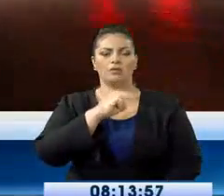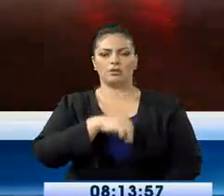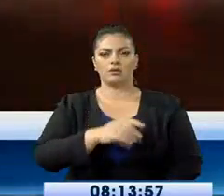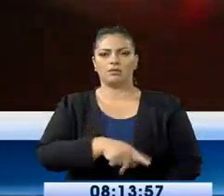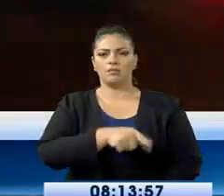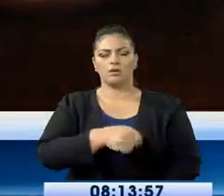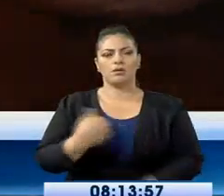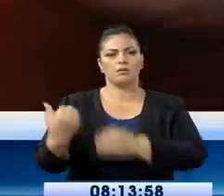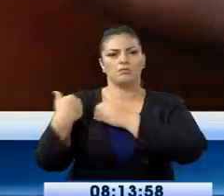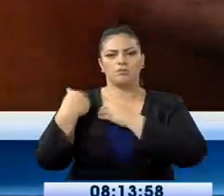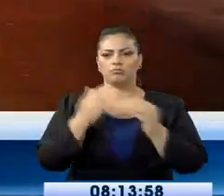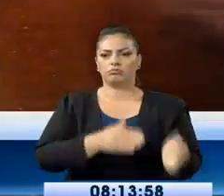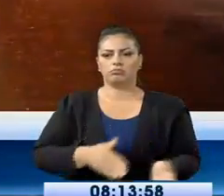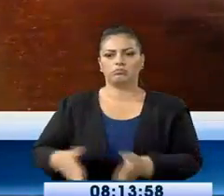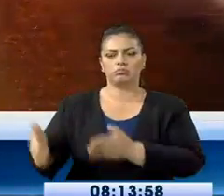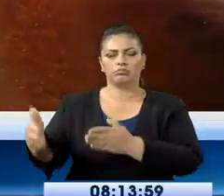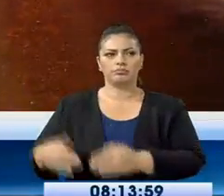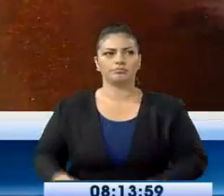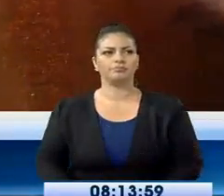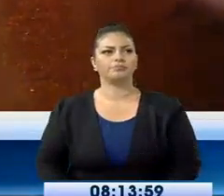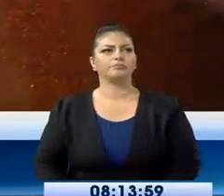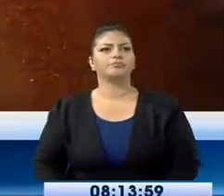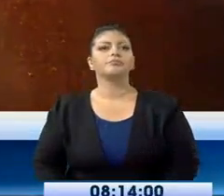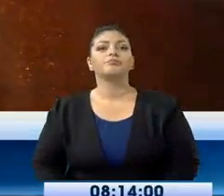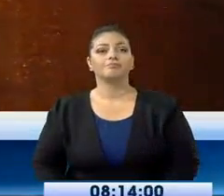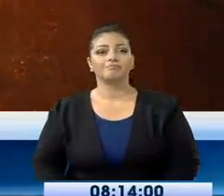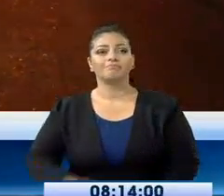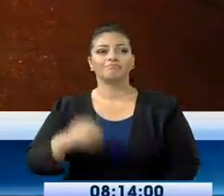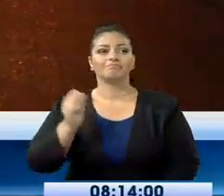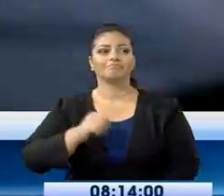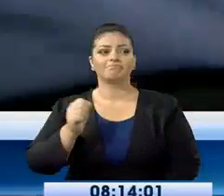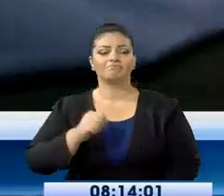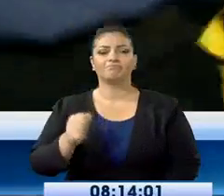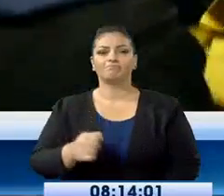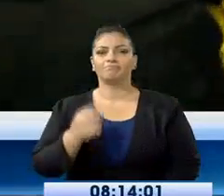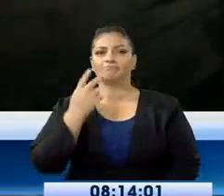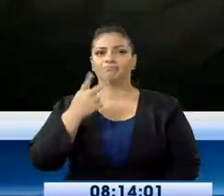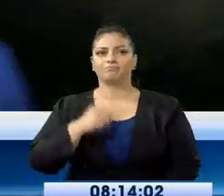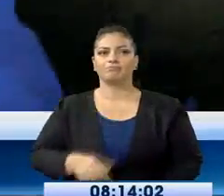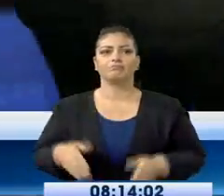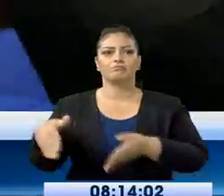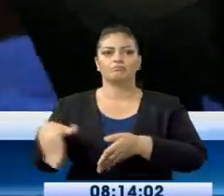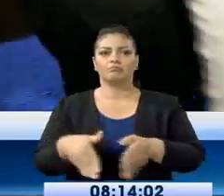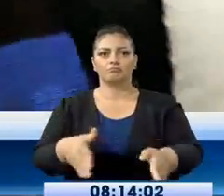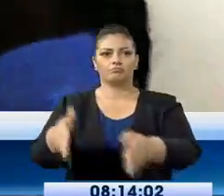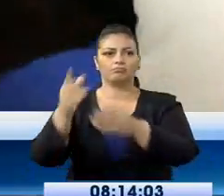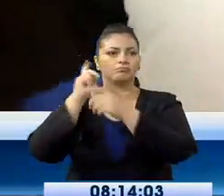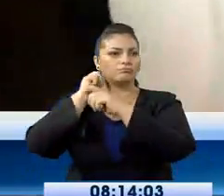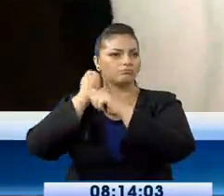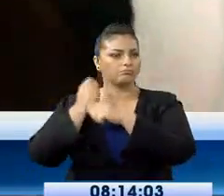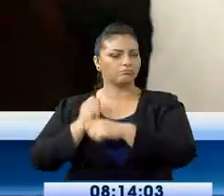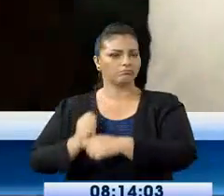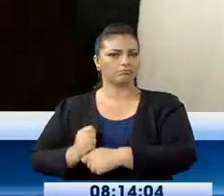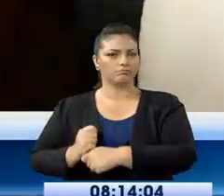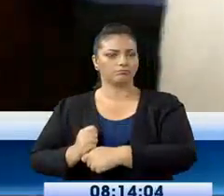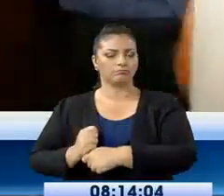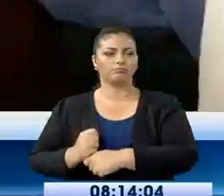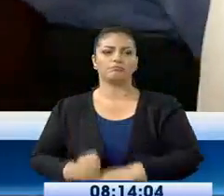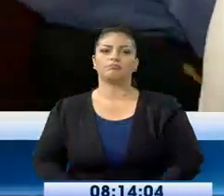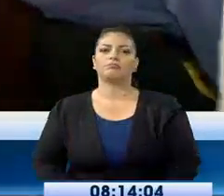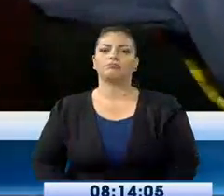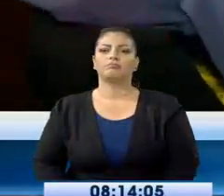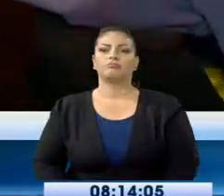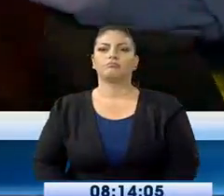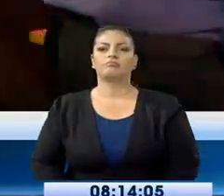de la Autoridad de Tránsito Municipal dejan de manifiesto que en la autopista Terminal Terrestre Pascuales se